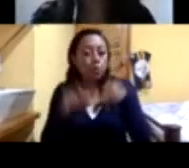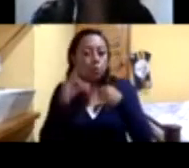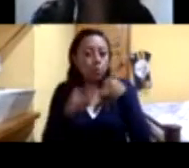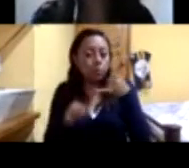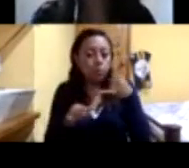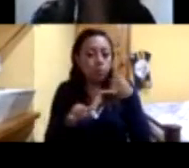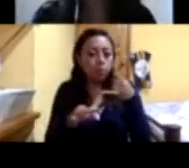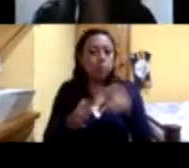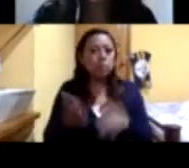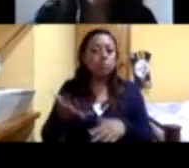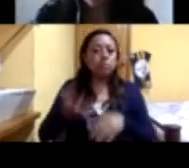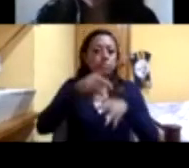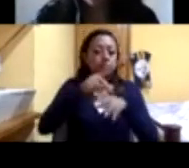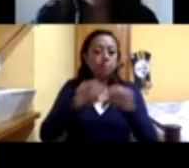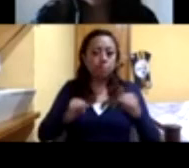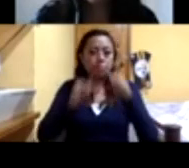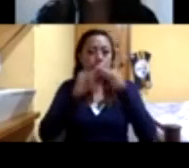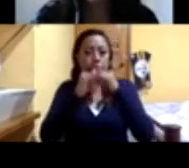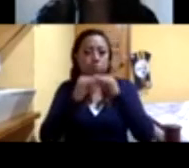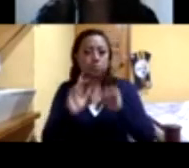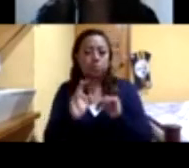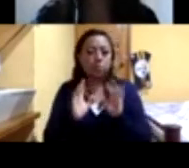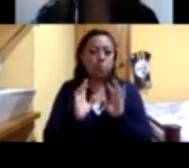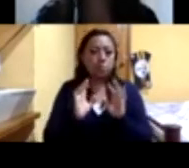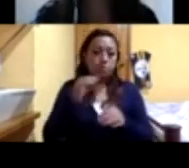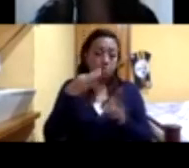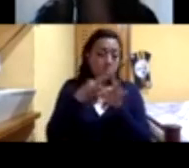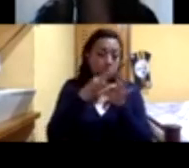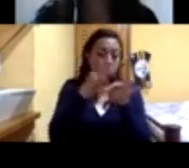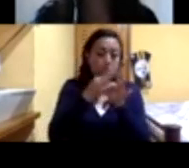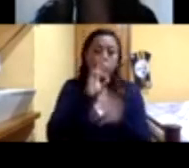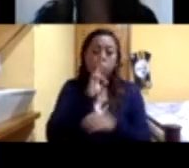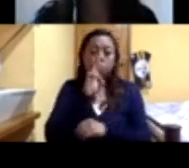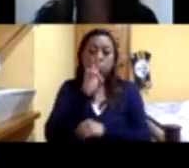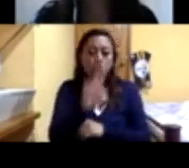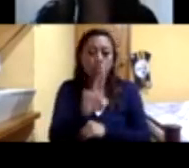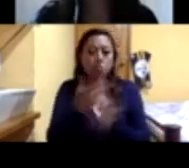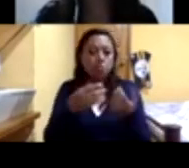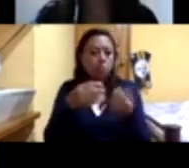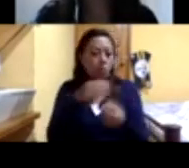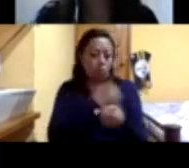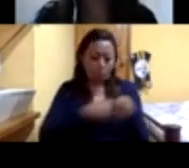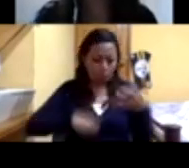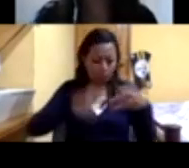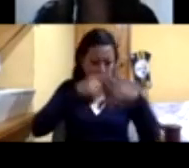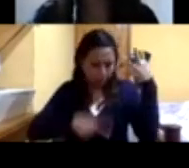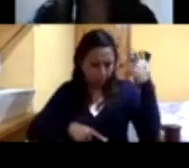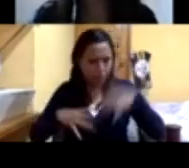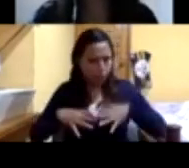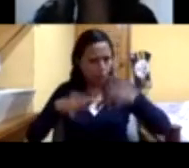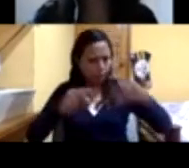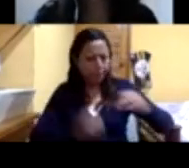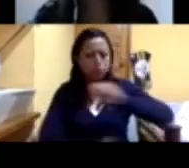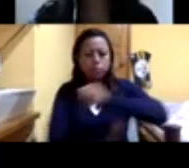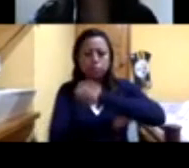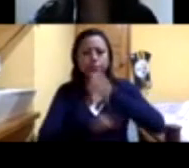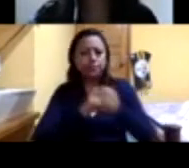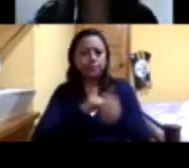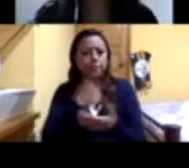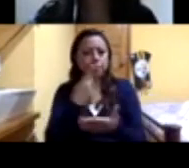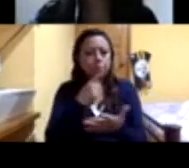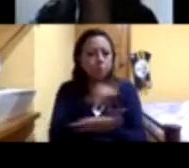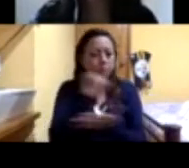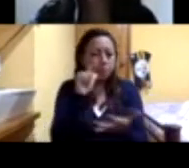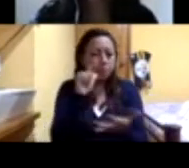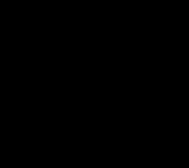o la ponencia que lleve a cabo la resolución, ellos tendrán la obligación de poner todos los fundamentos legales que sean necesarios.